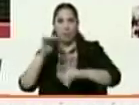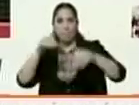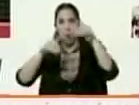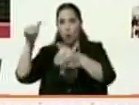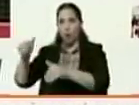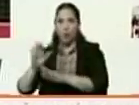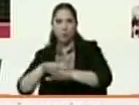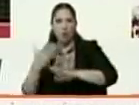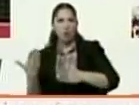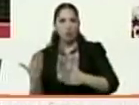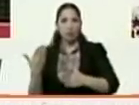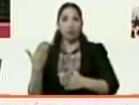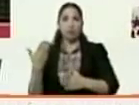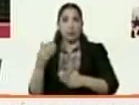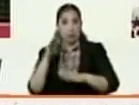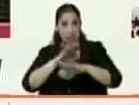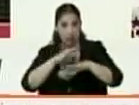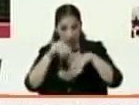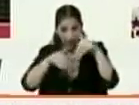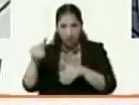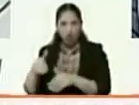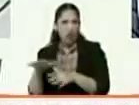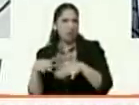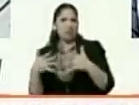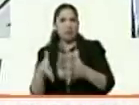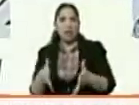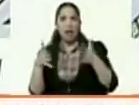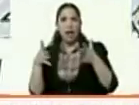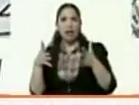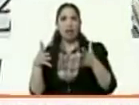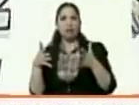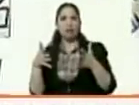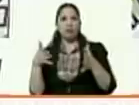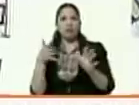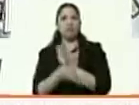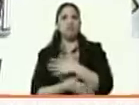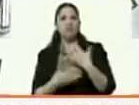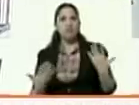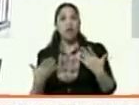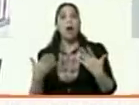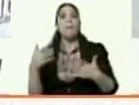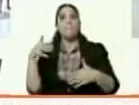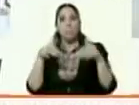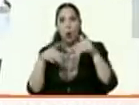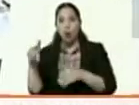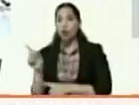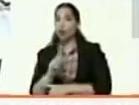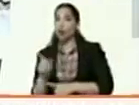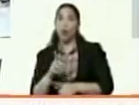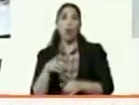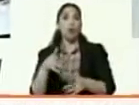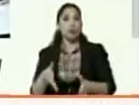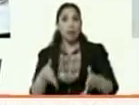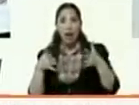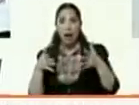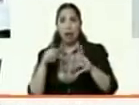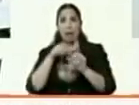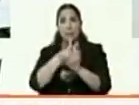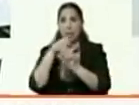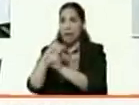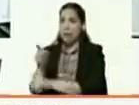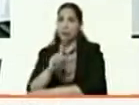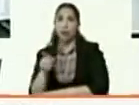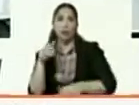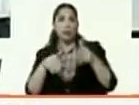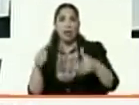¿Por qué? Porque una elección se gana ¿con qué? Con votos. Una elección no se gana con amenaza, una elección no se